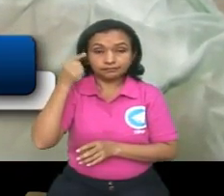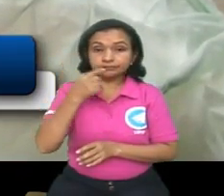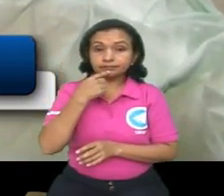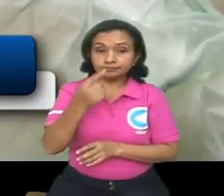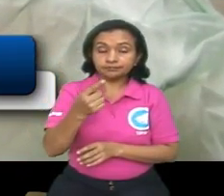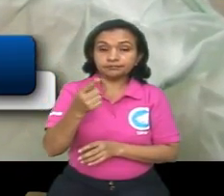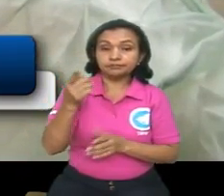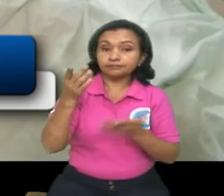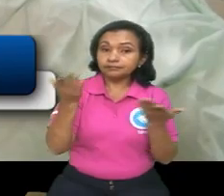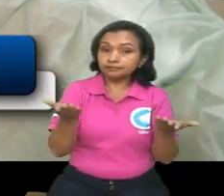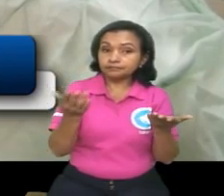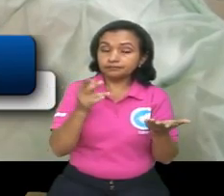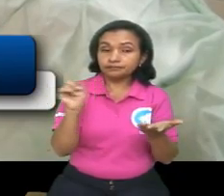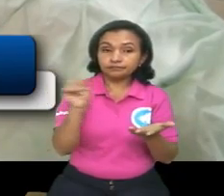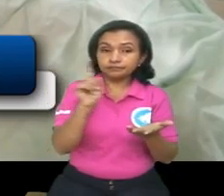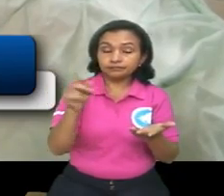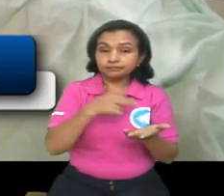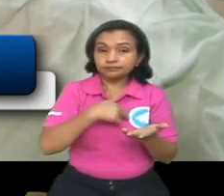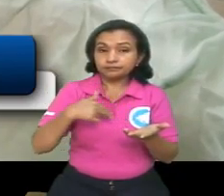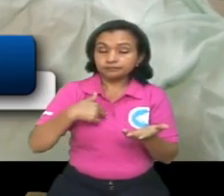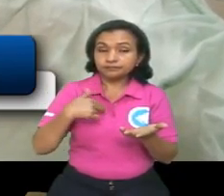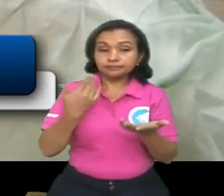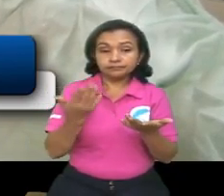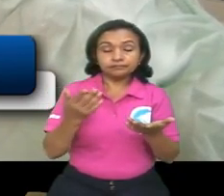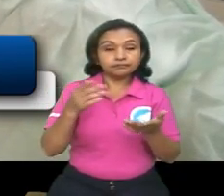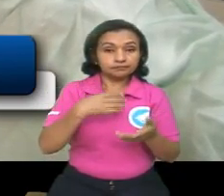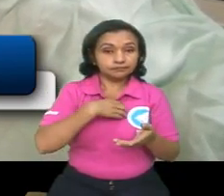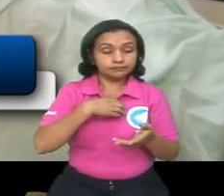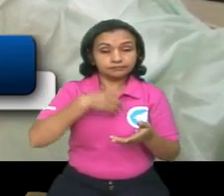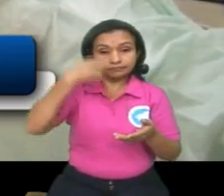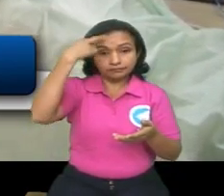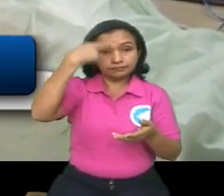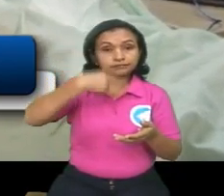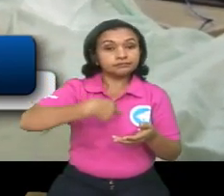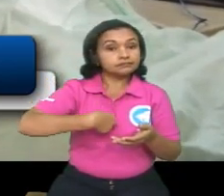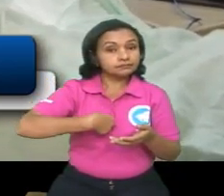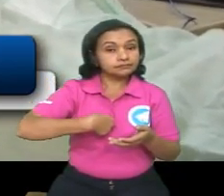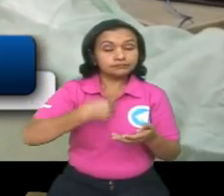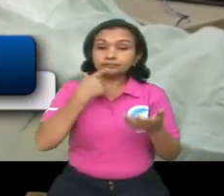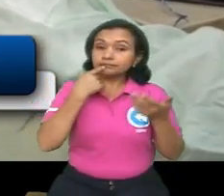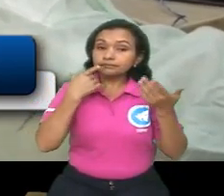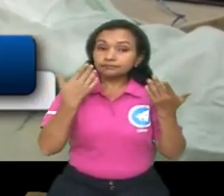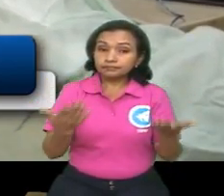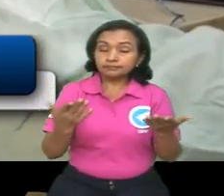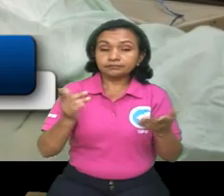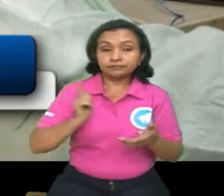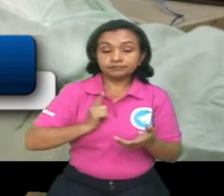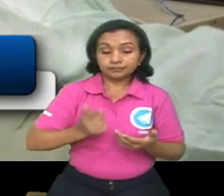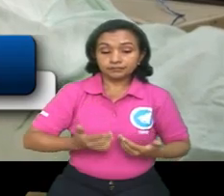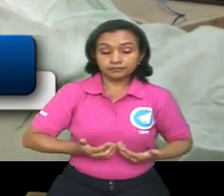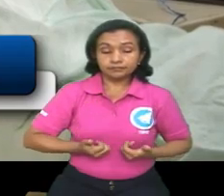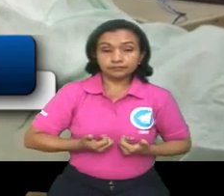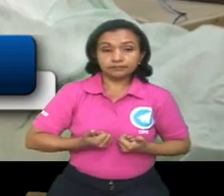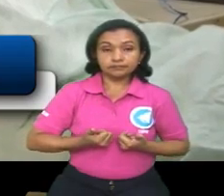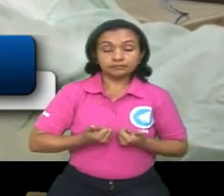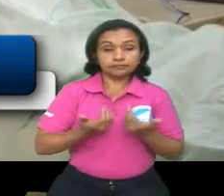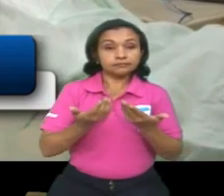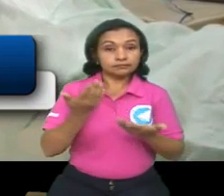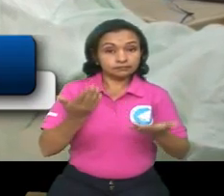dejar de pensar que no nos va a suceder, sino que tomar actitudes responsables, porque tener cáncer cervicuterino,